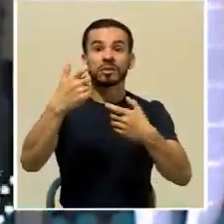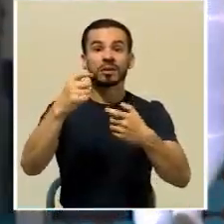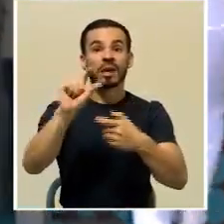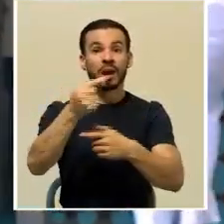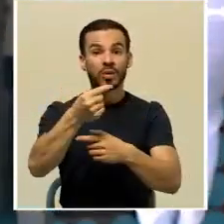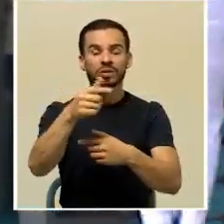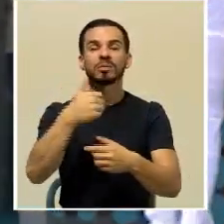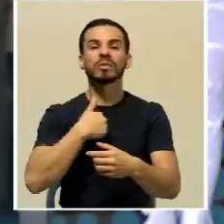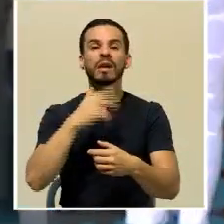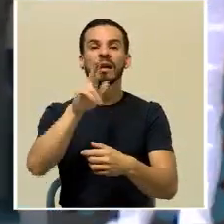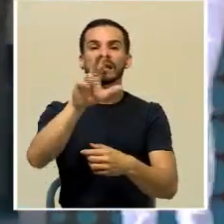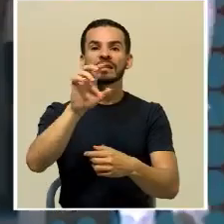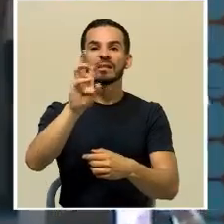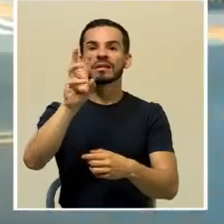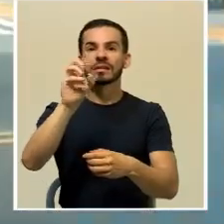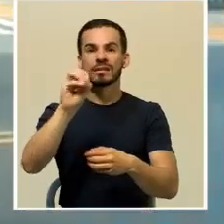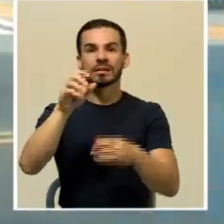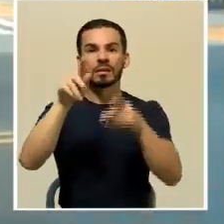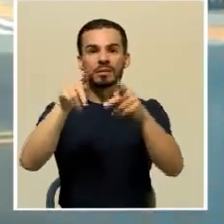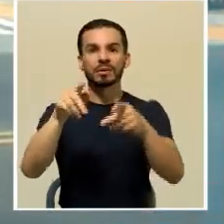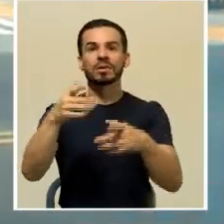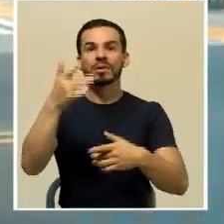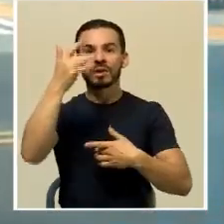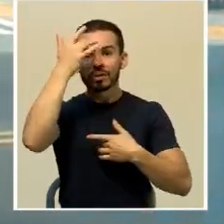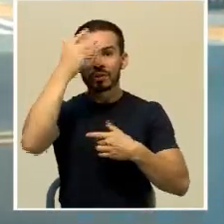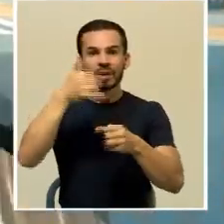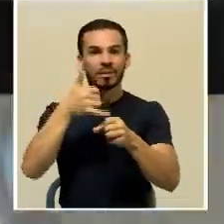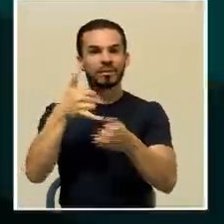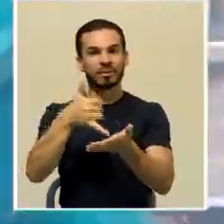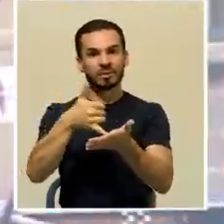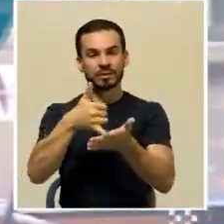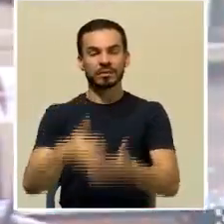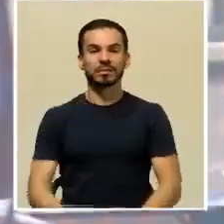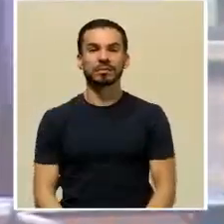podrían haber 360 pacientes en cuidados intensivos.